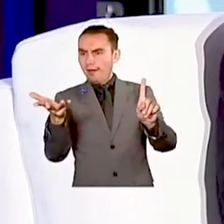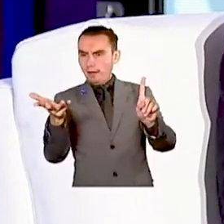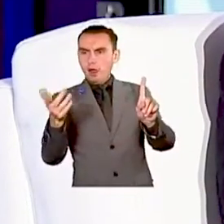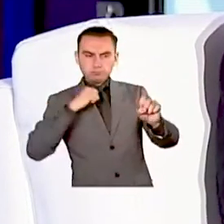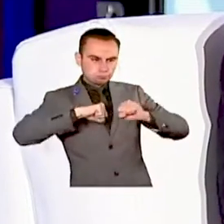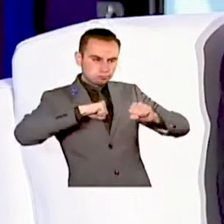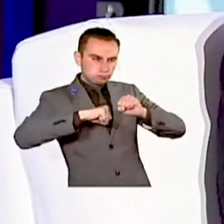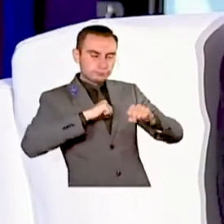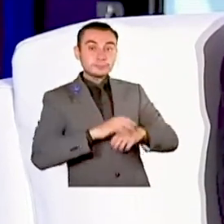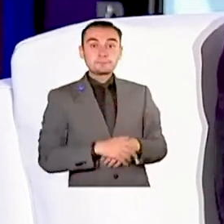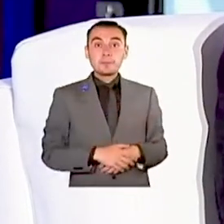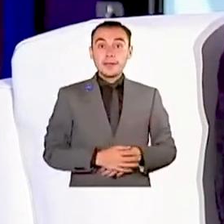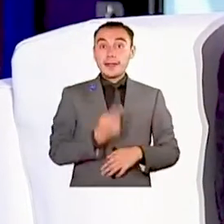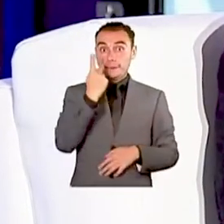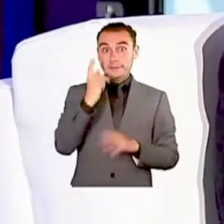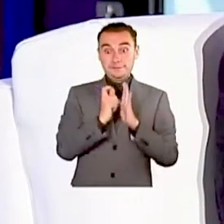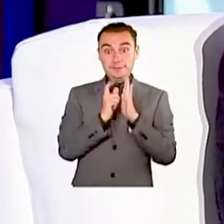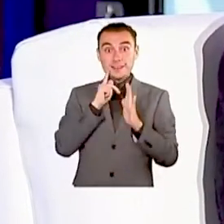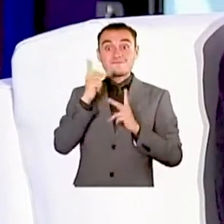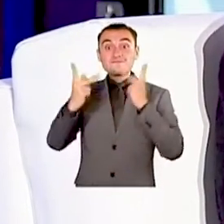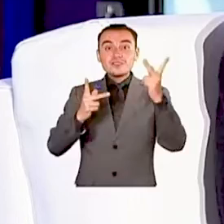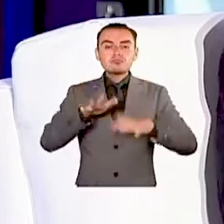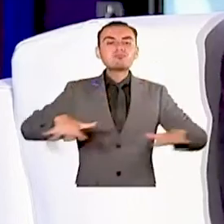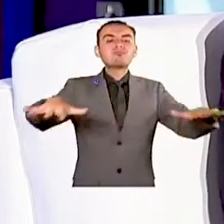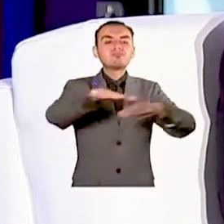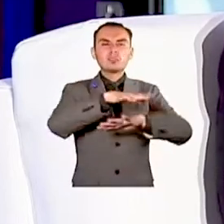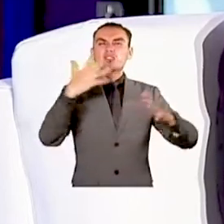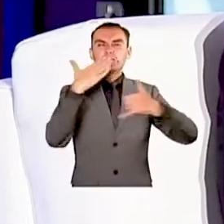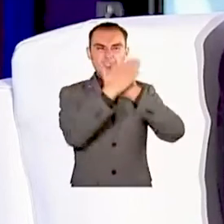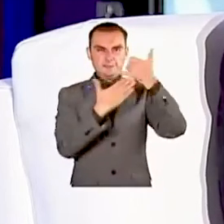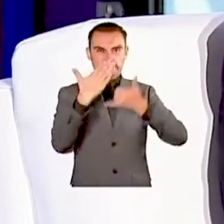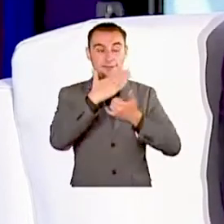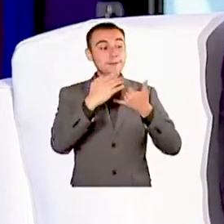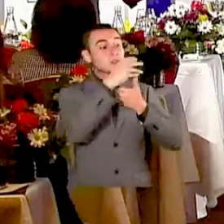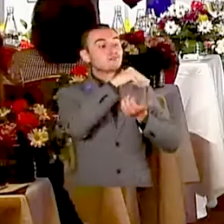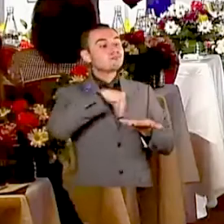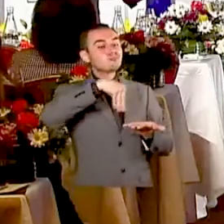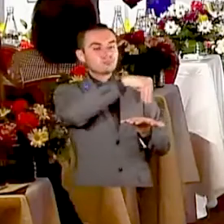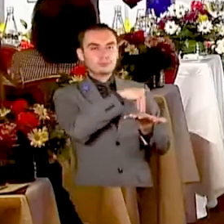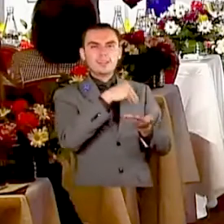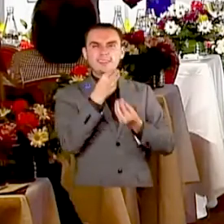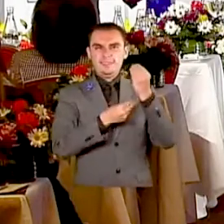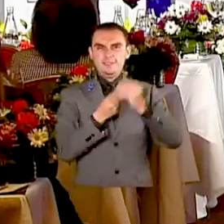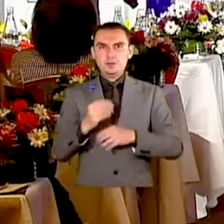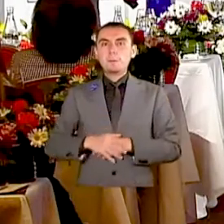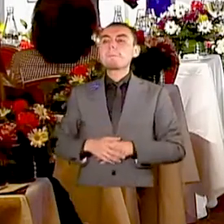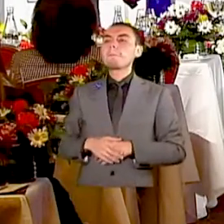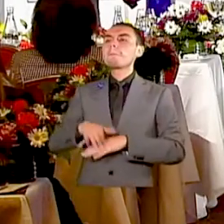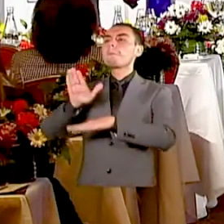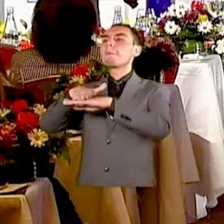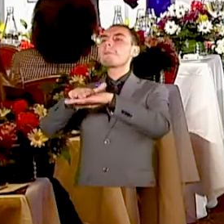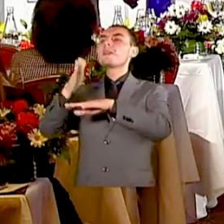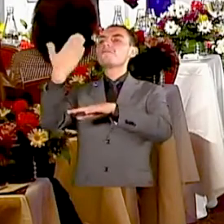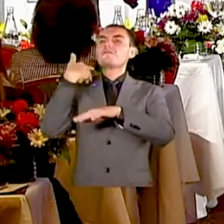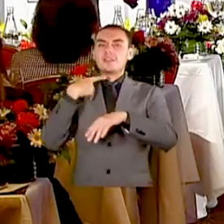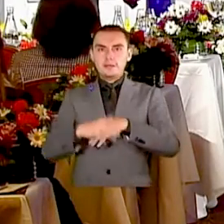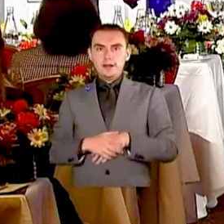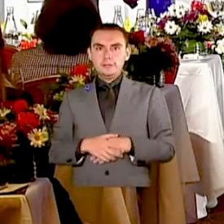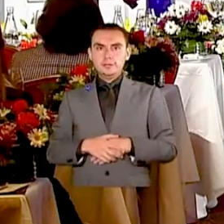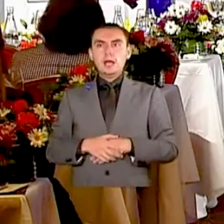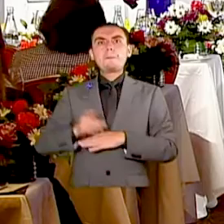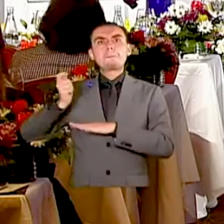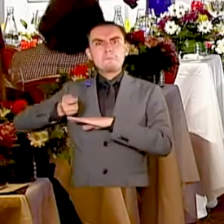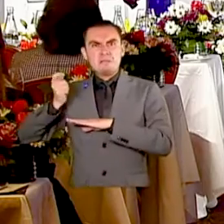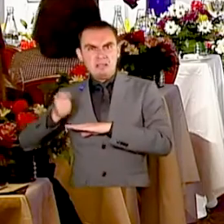primera visita que realizó al Departamento del Atlántico, convocó a los procuradores judiciales, administrativos,